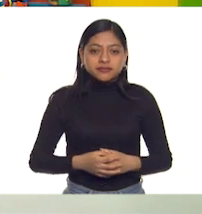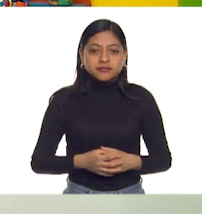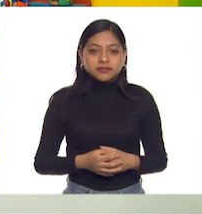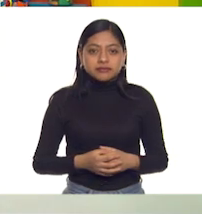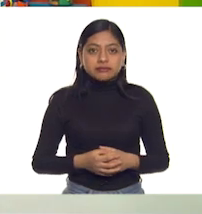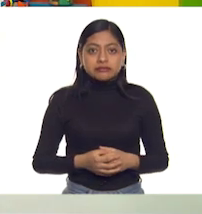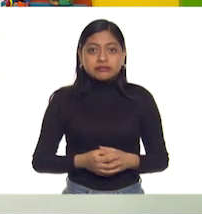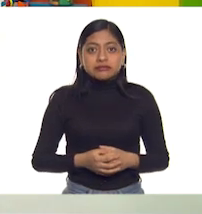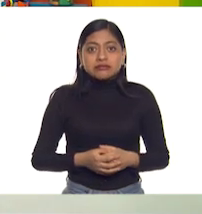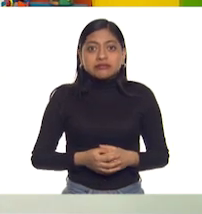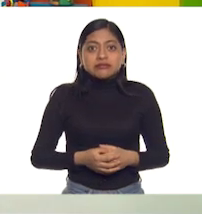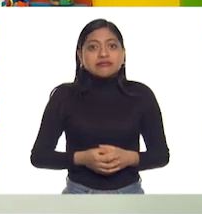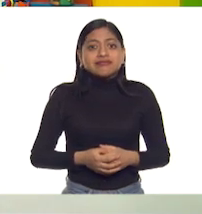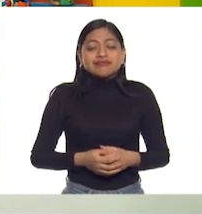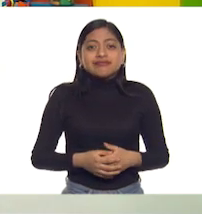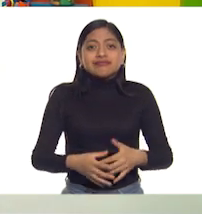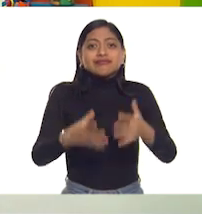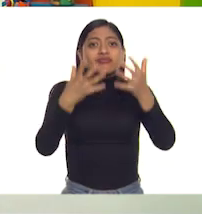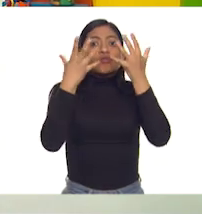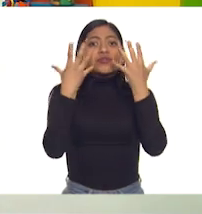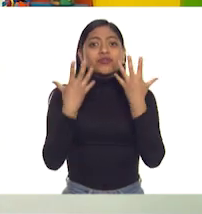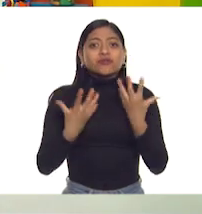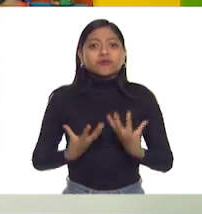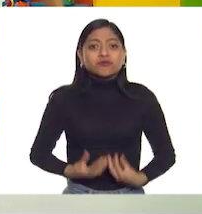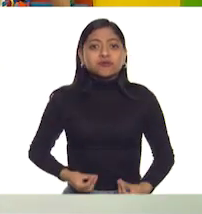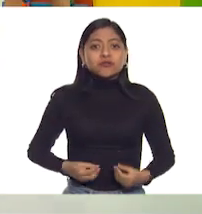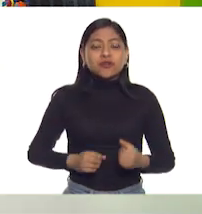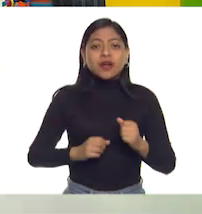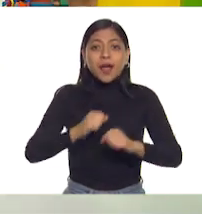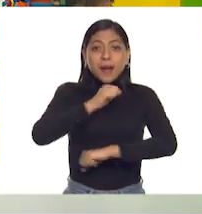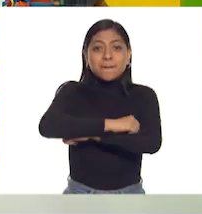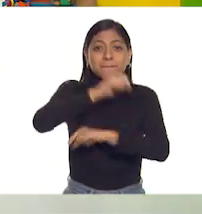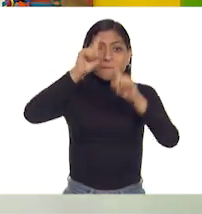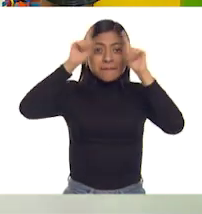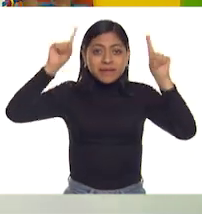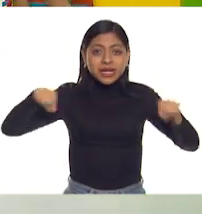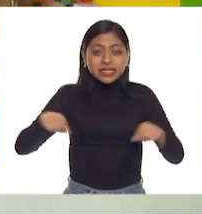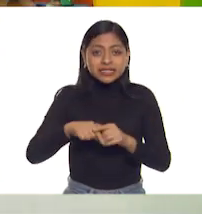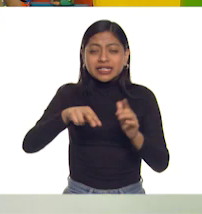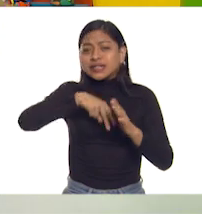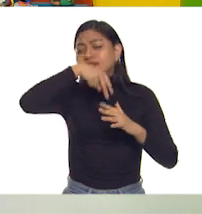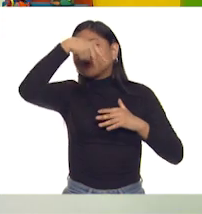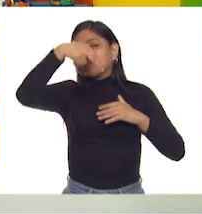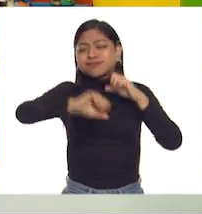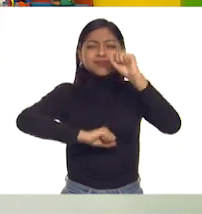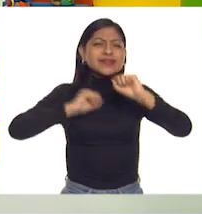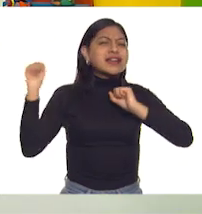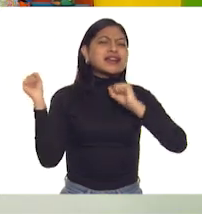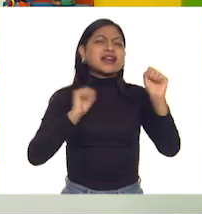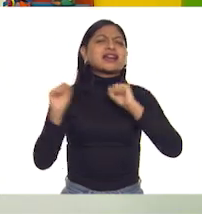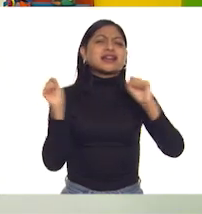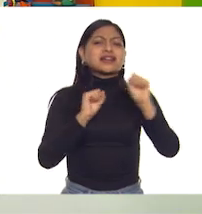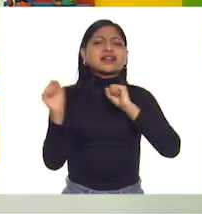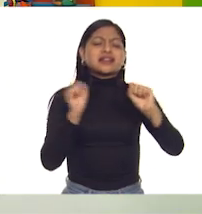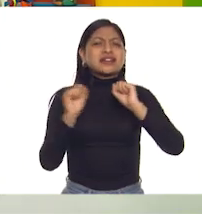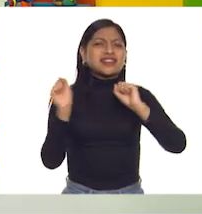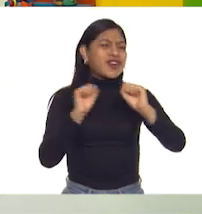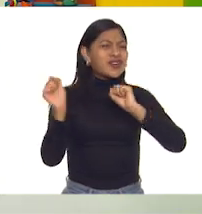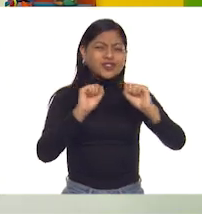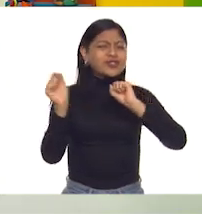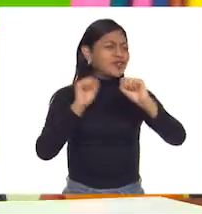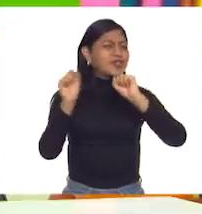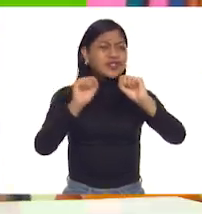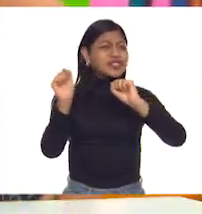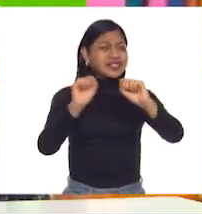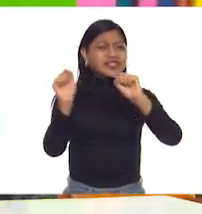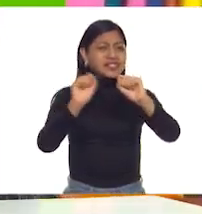saltó hacia el otro lado, saliendo por la ventana, corriendo sin parar un solo instante, tanto,